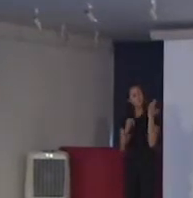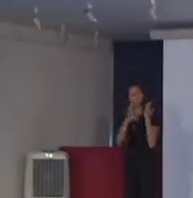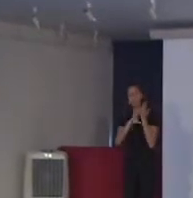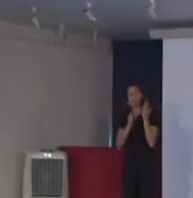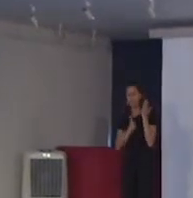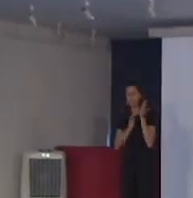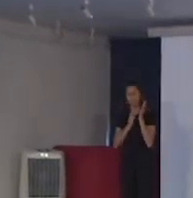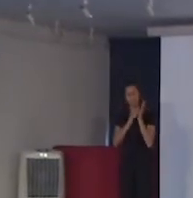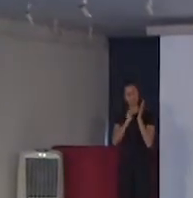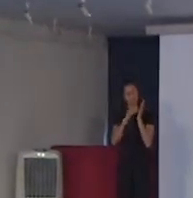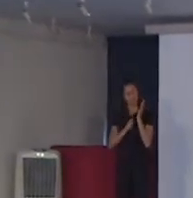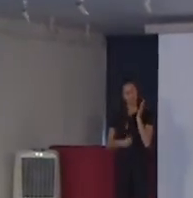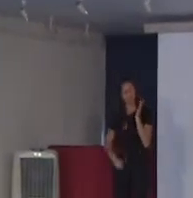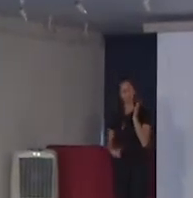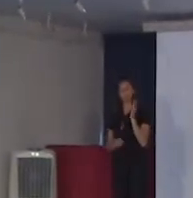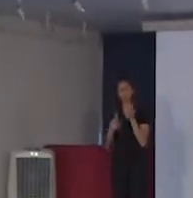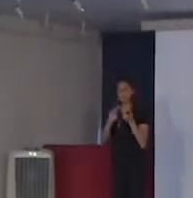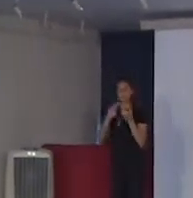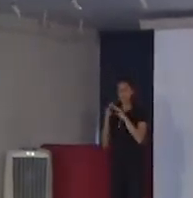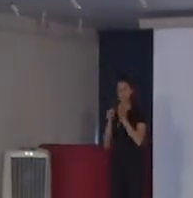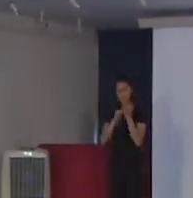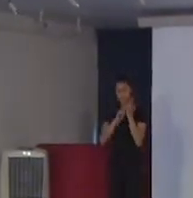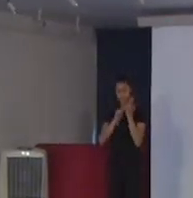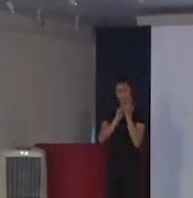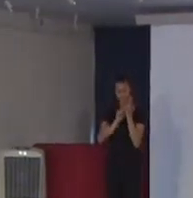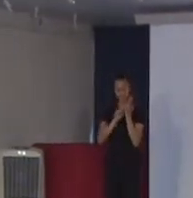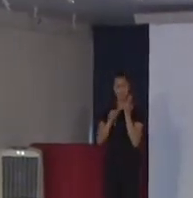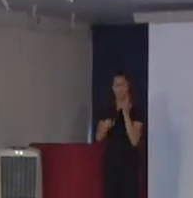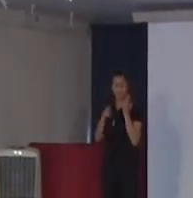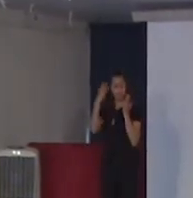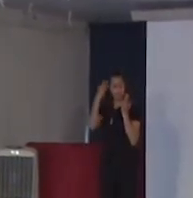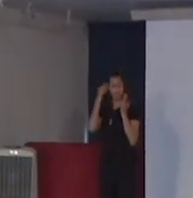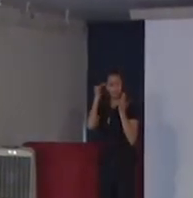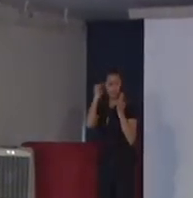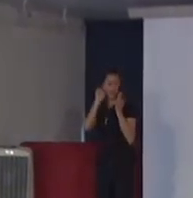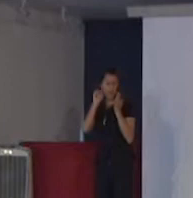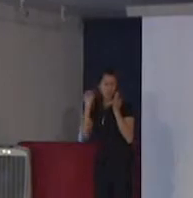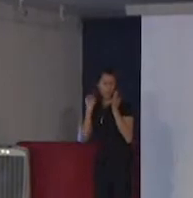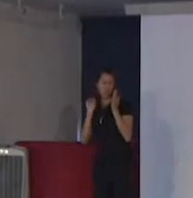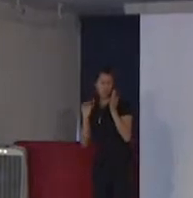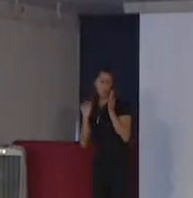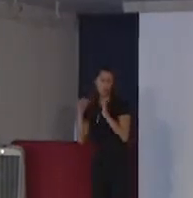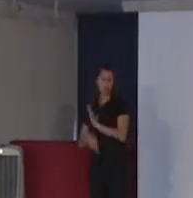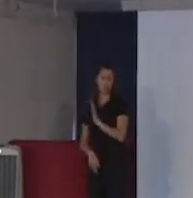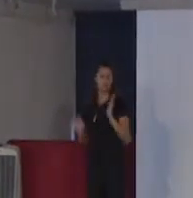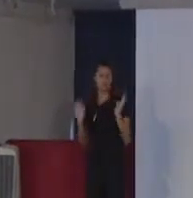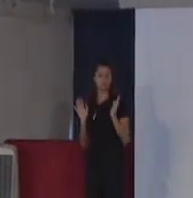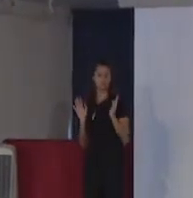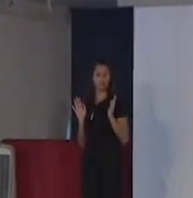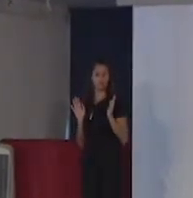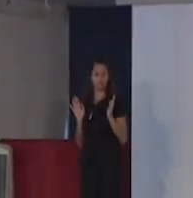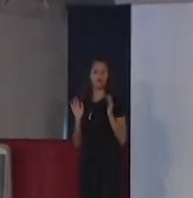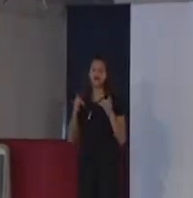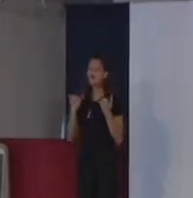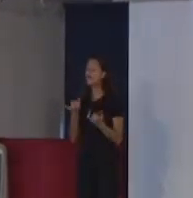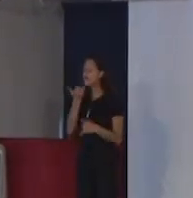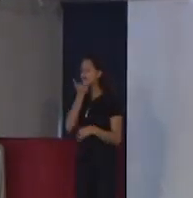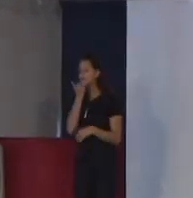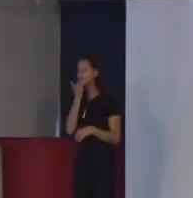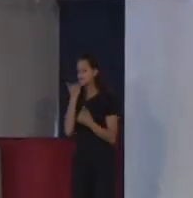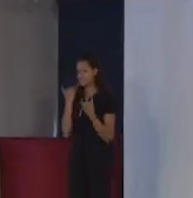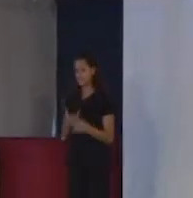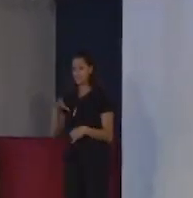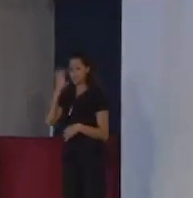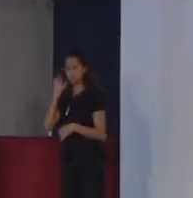decían, de acuerdo a ese manual, él tiene retardo mental leve, moderado, severo, profundo. ¿Qué está pasando? En este momento en el